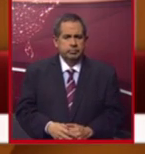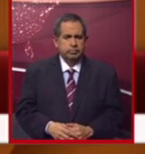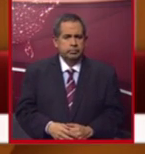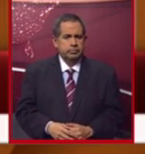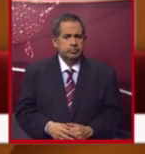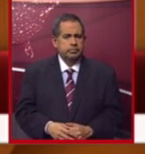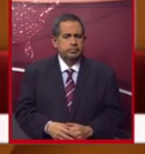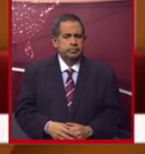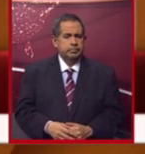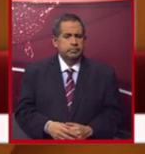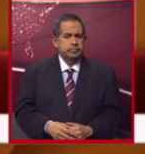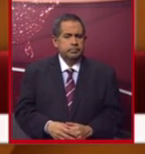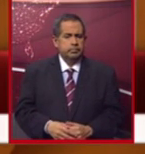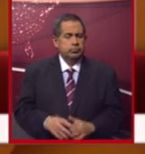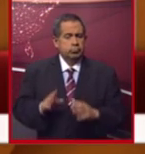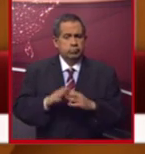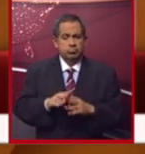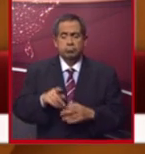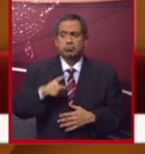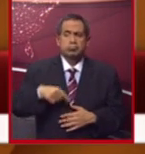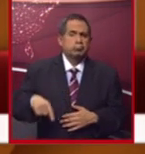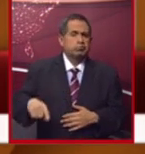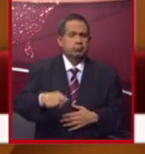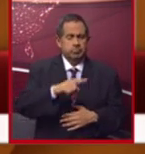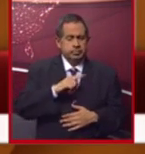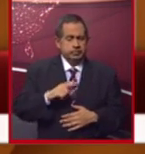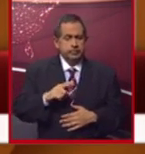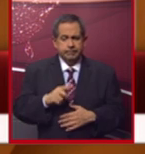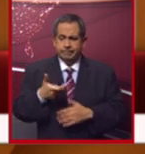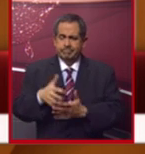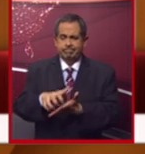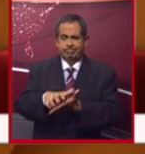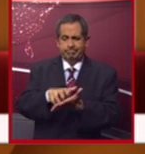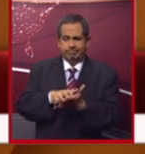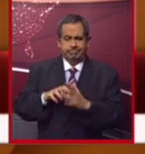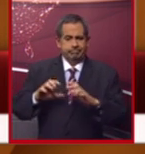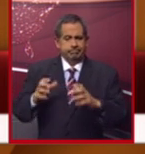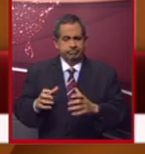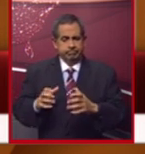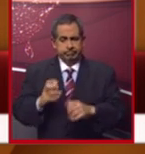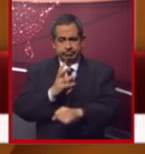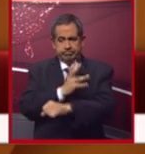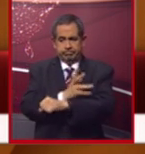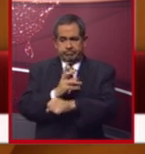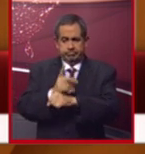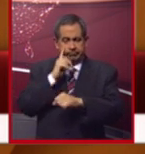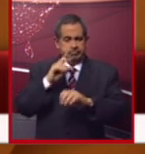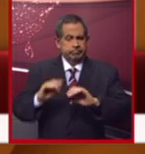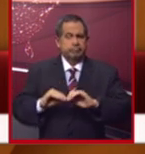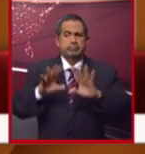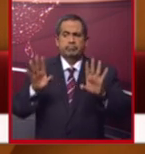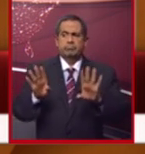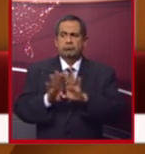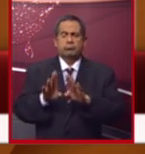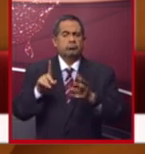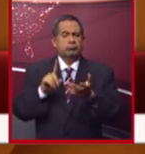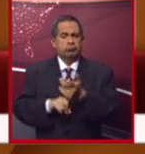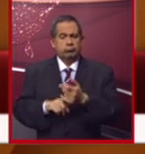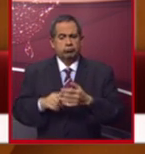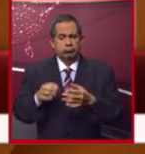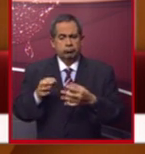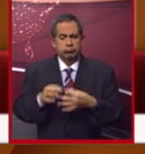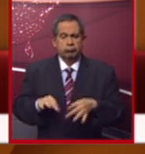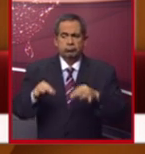Aún con la obligada austeridad republicana, la transparencia de la función pública es una